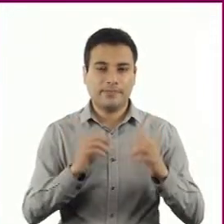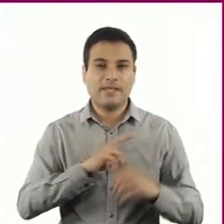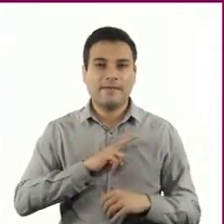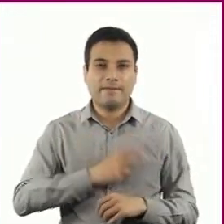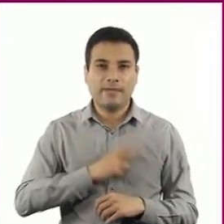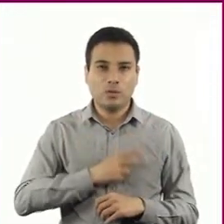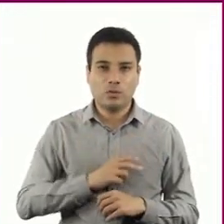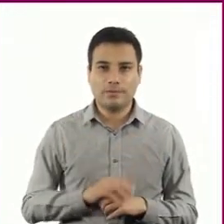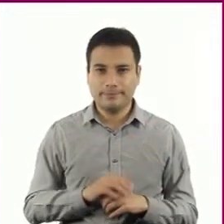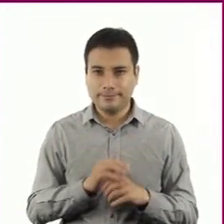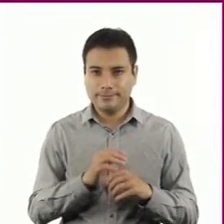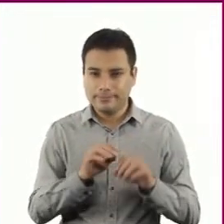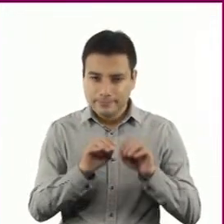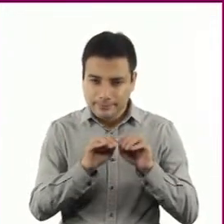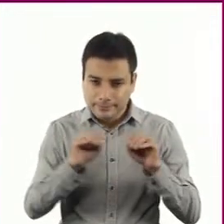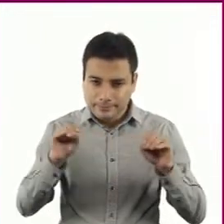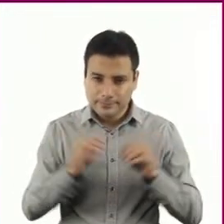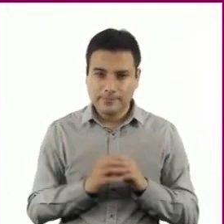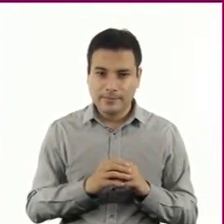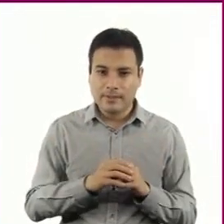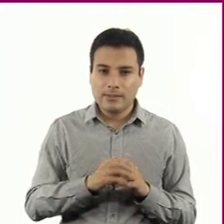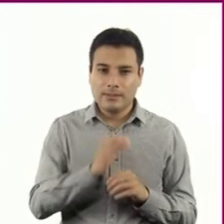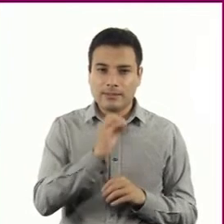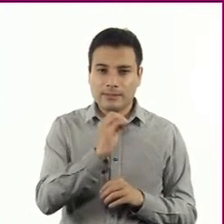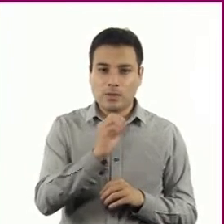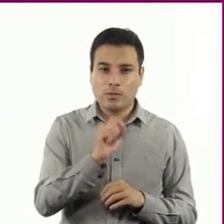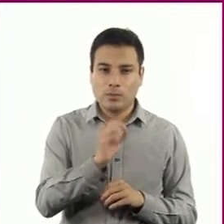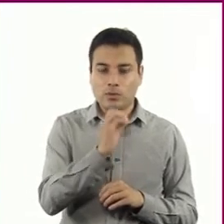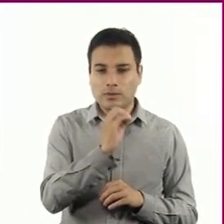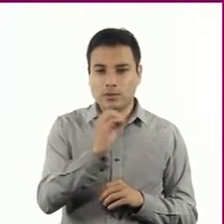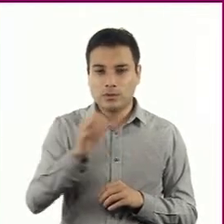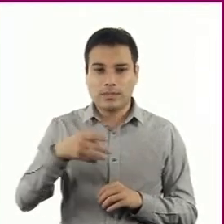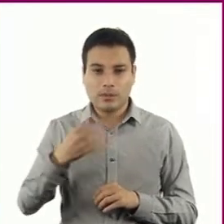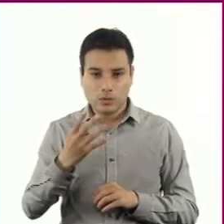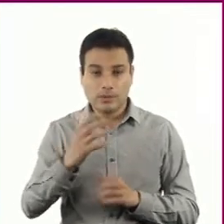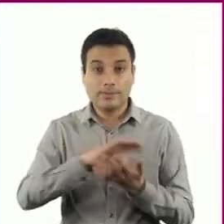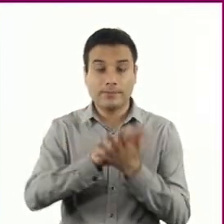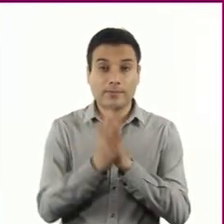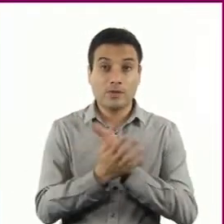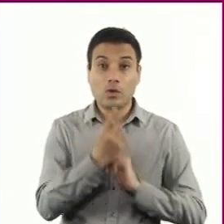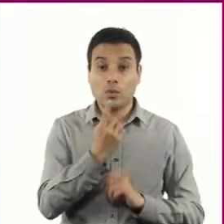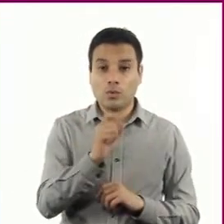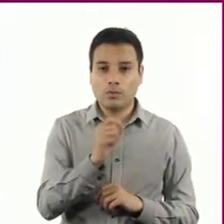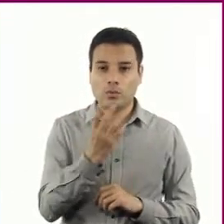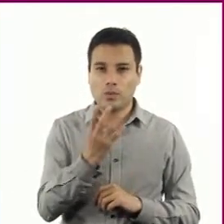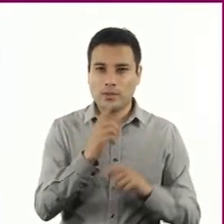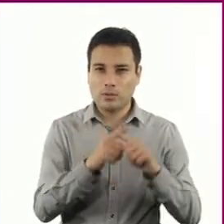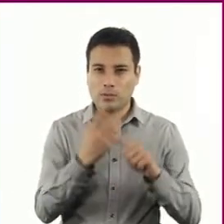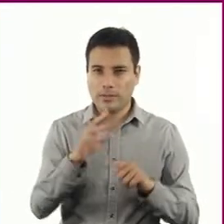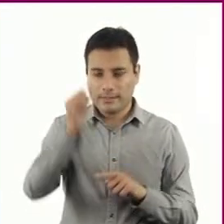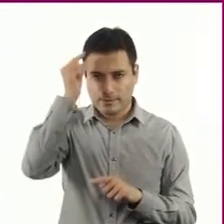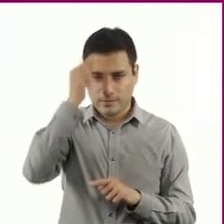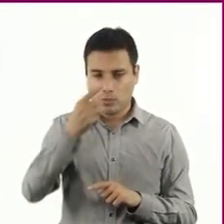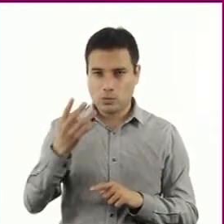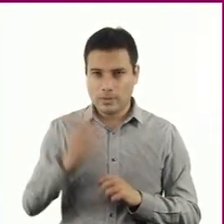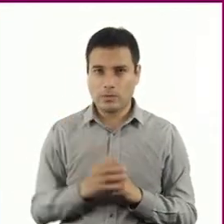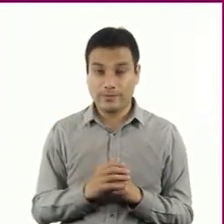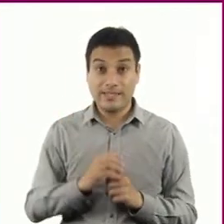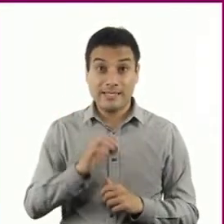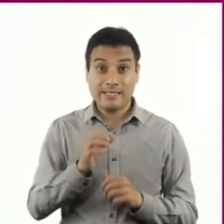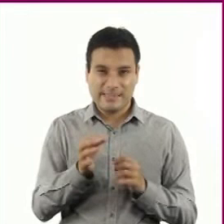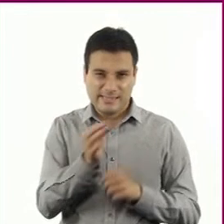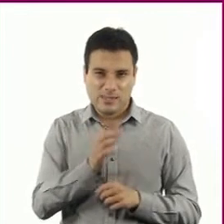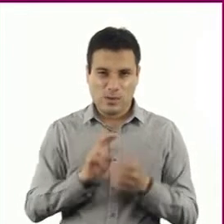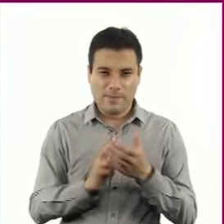mide 14 cien milésimos es equivalente a 1.4 por 10 a la cuarta potencia negativa. Y finalmente, una célula